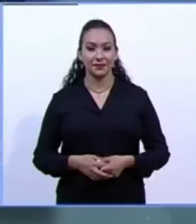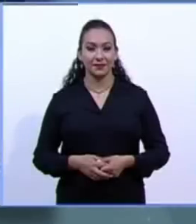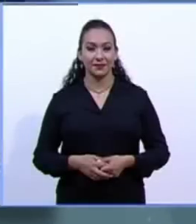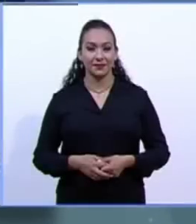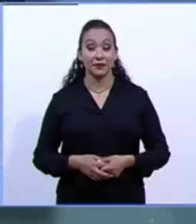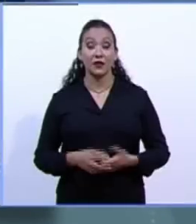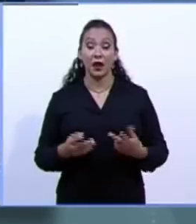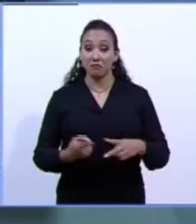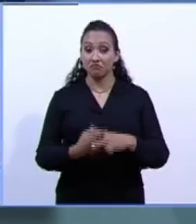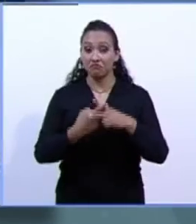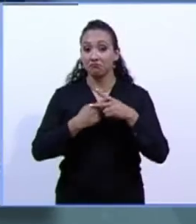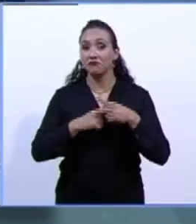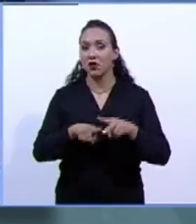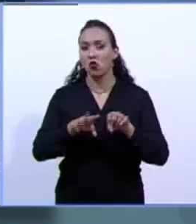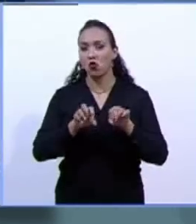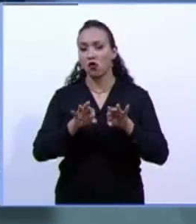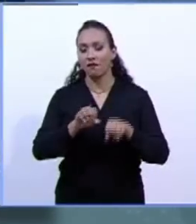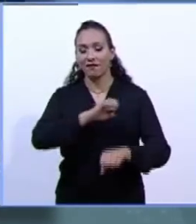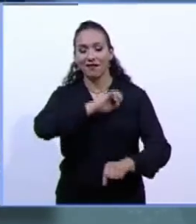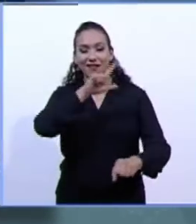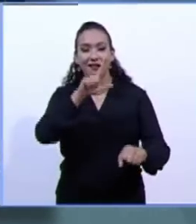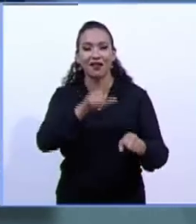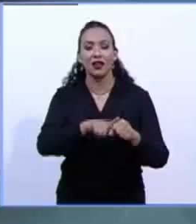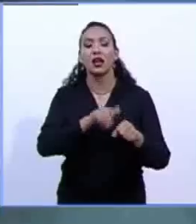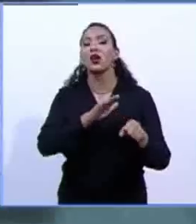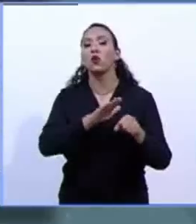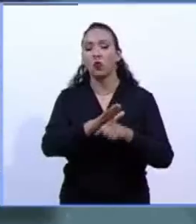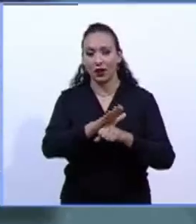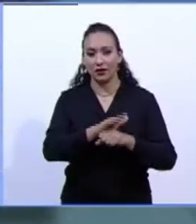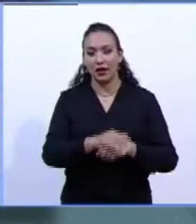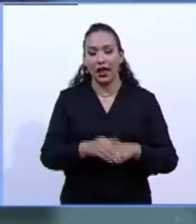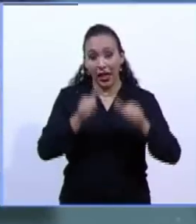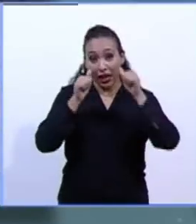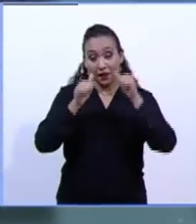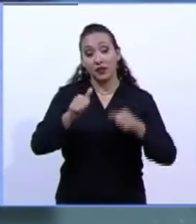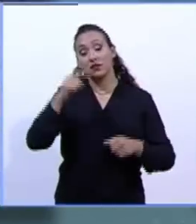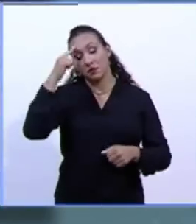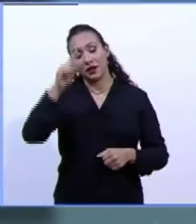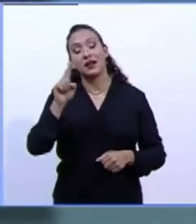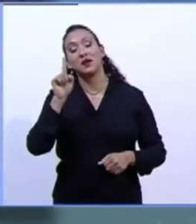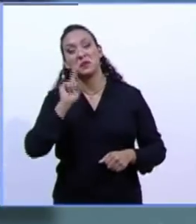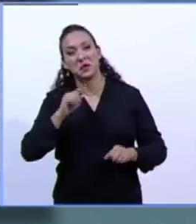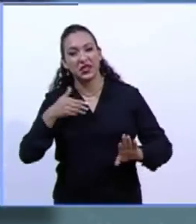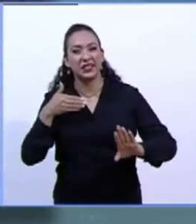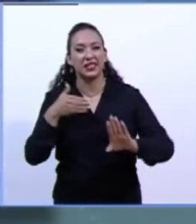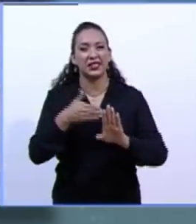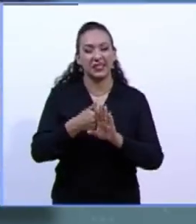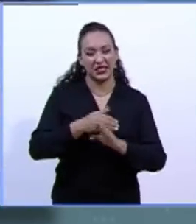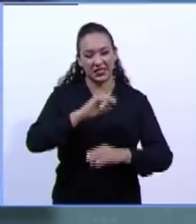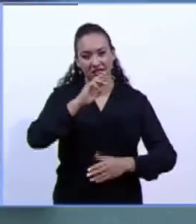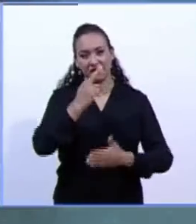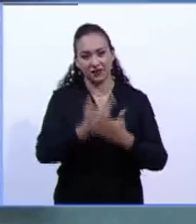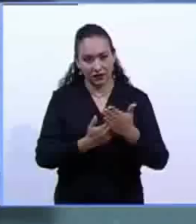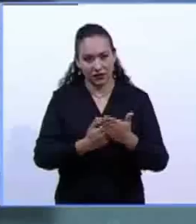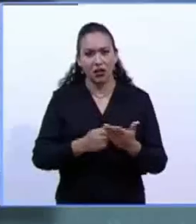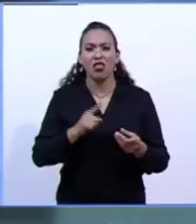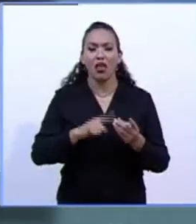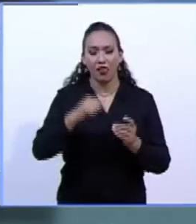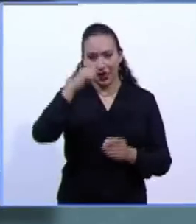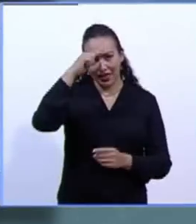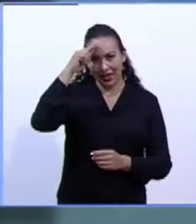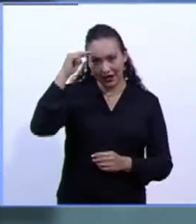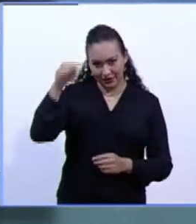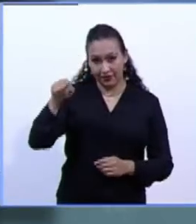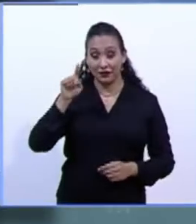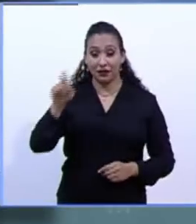Entró en funciones el Juzgado Especializado en Violencia de Género con competencia mixta del Poder Judicial de Nayarit, un espacio